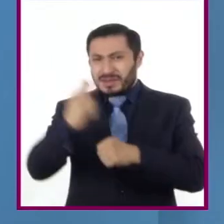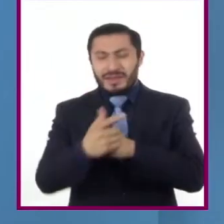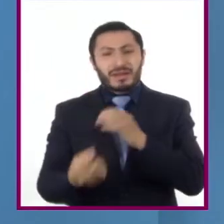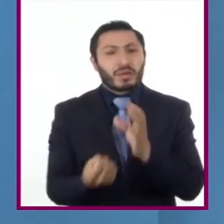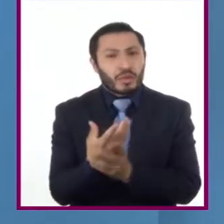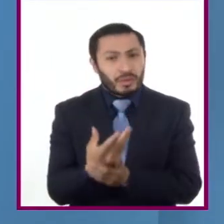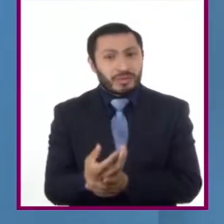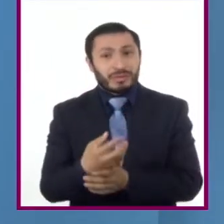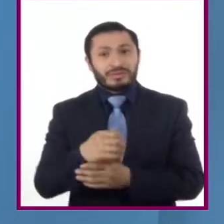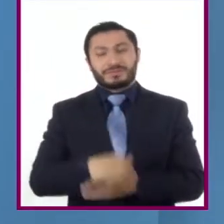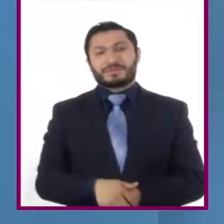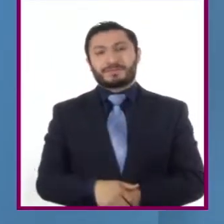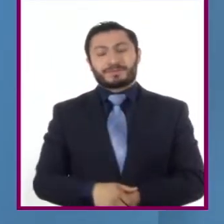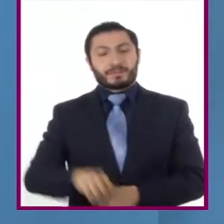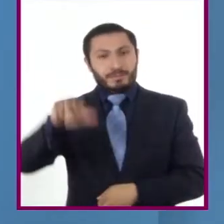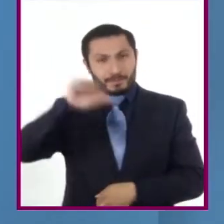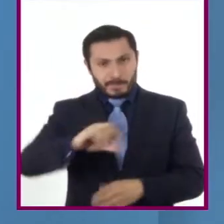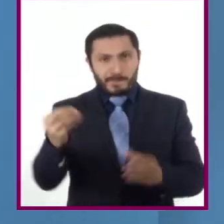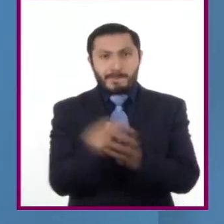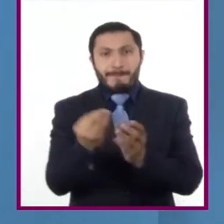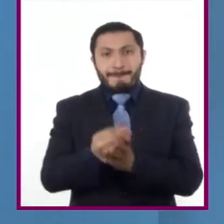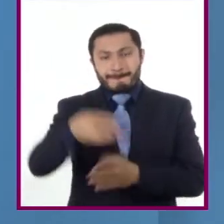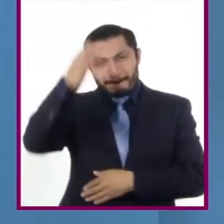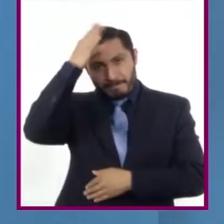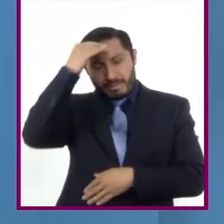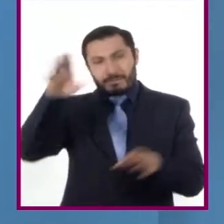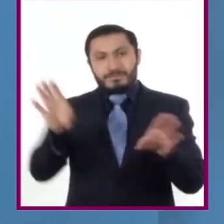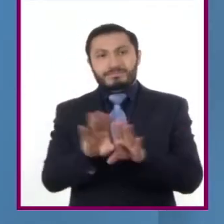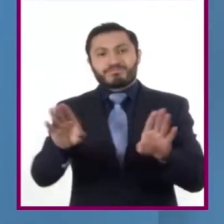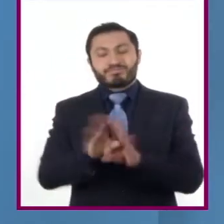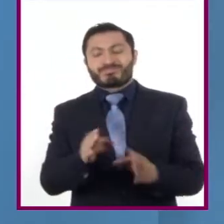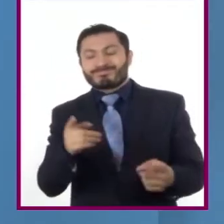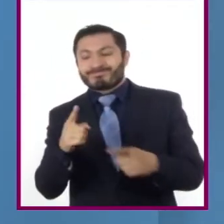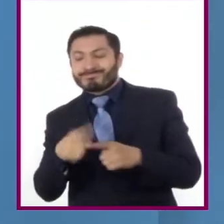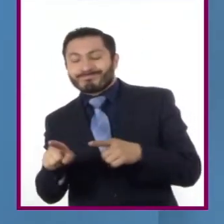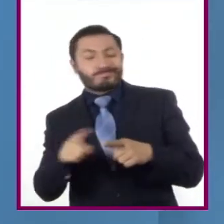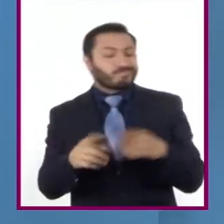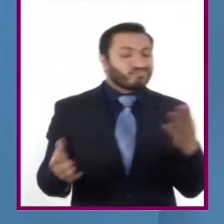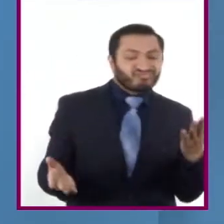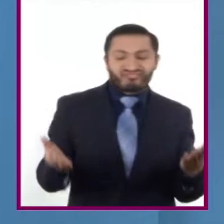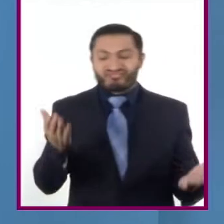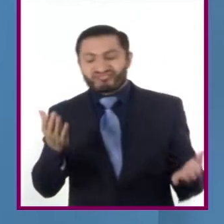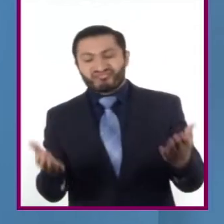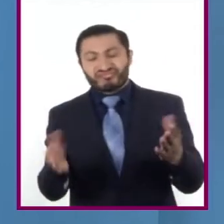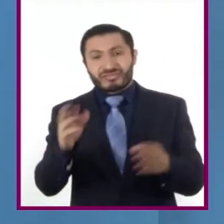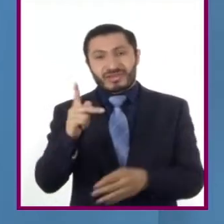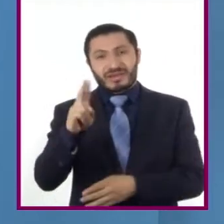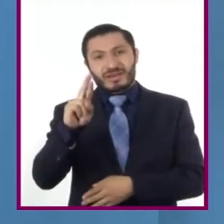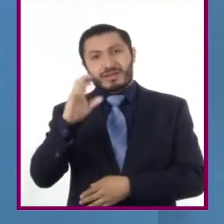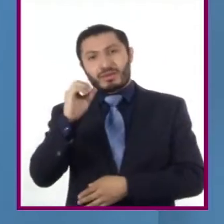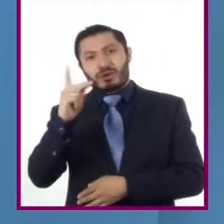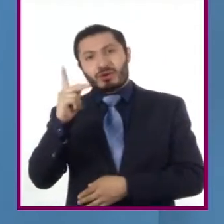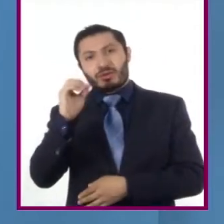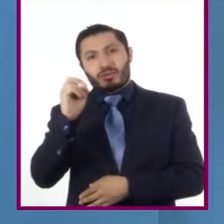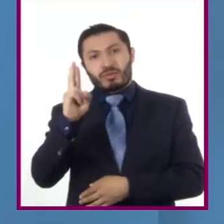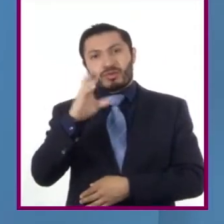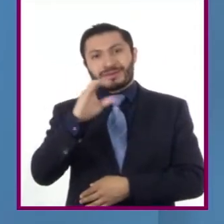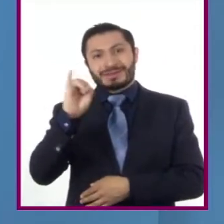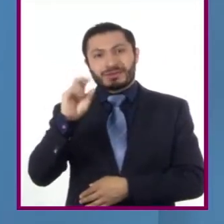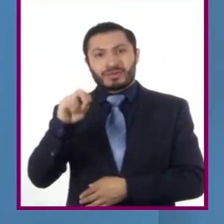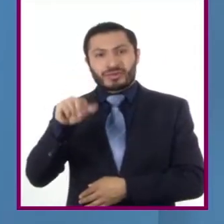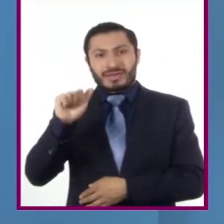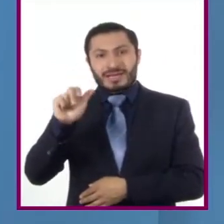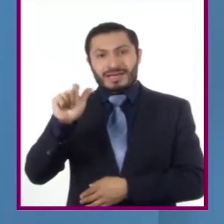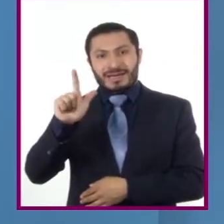En esta clase aprenderemos cómo diferenciar los tipos de proporcionalidad directa o inversa, que representan una situación